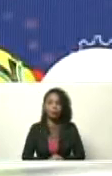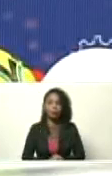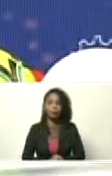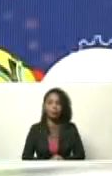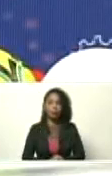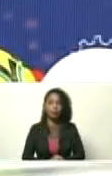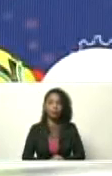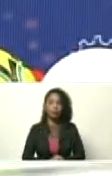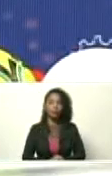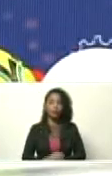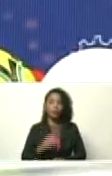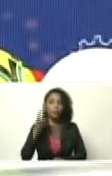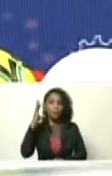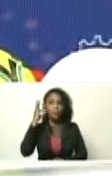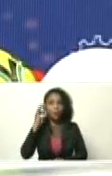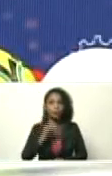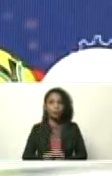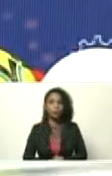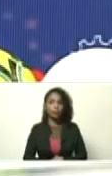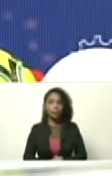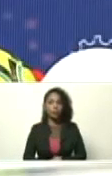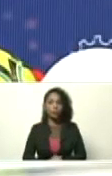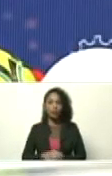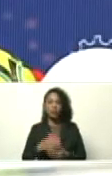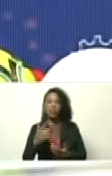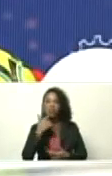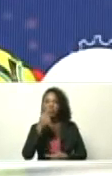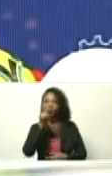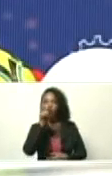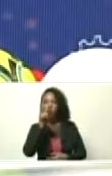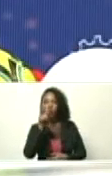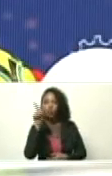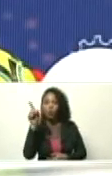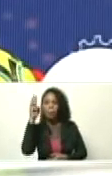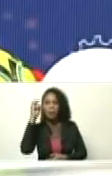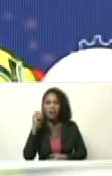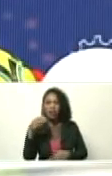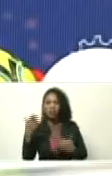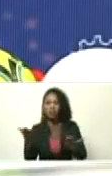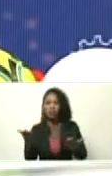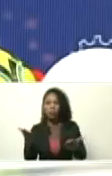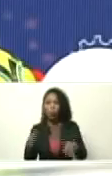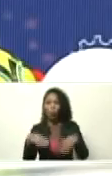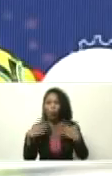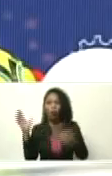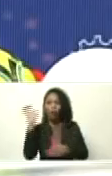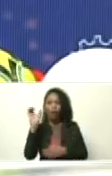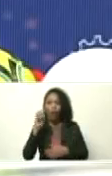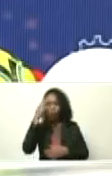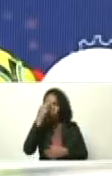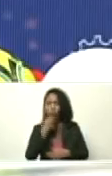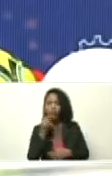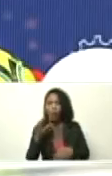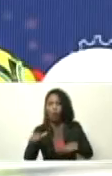Douglas, ¿qué dices tú? ¿Es de Petare, de Caracas o de Los